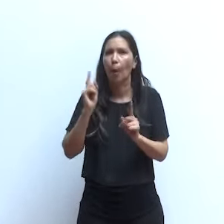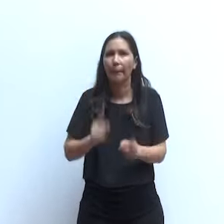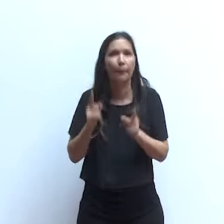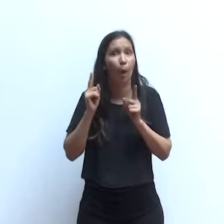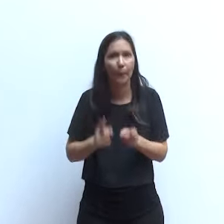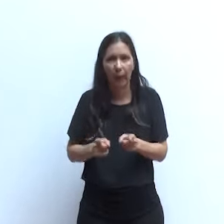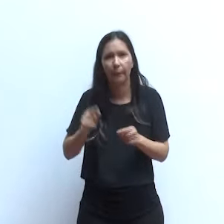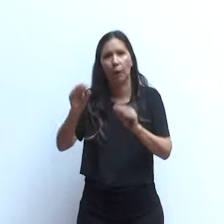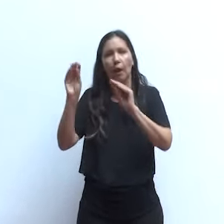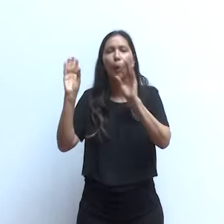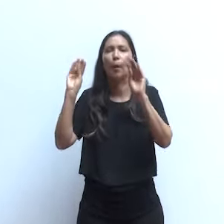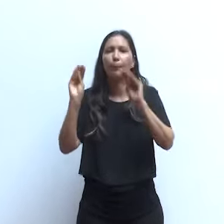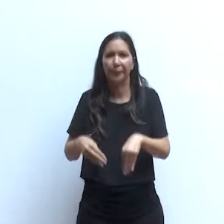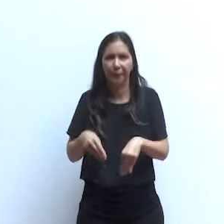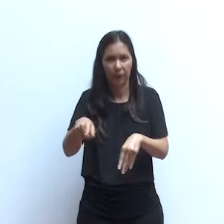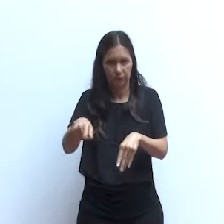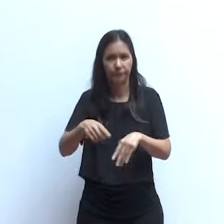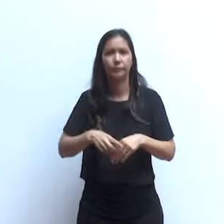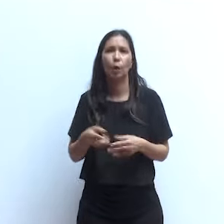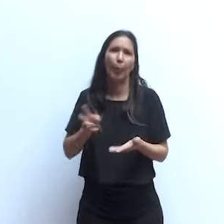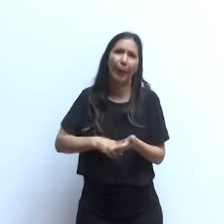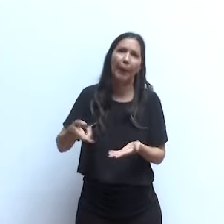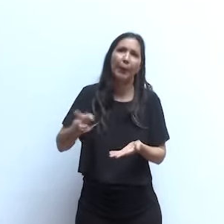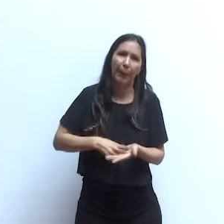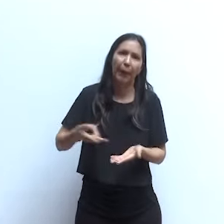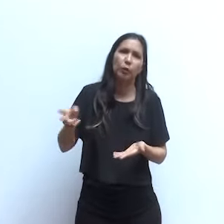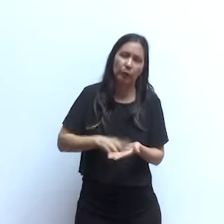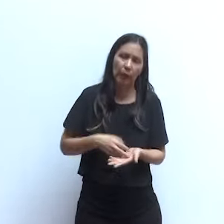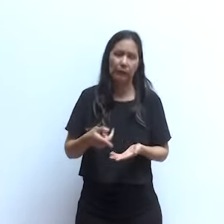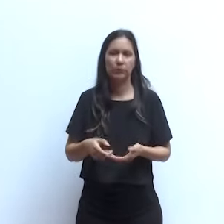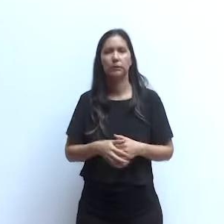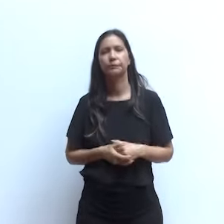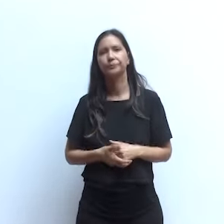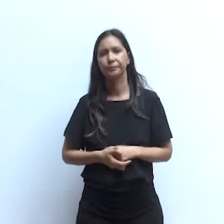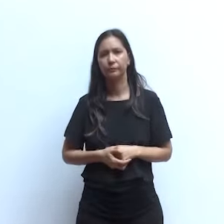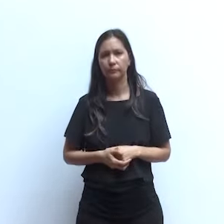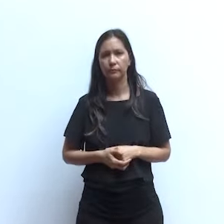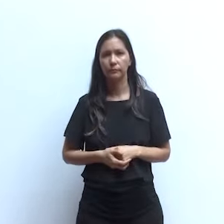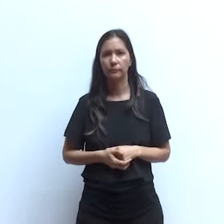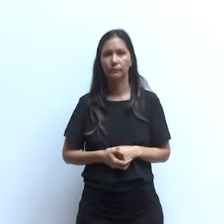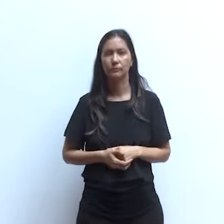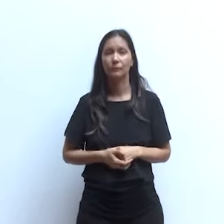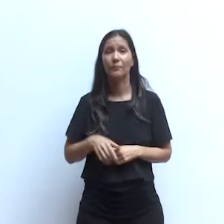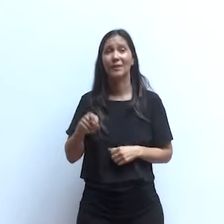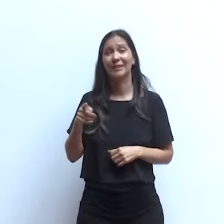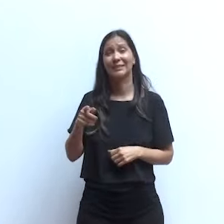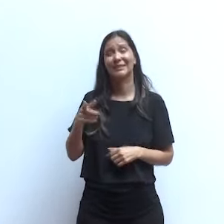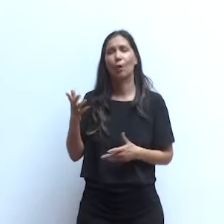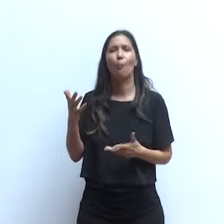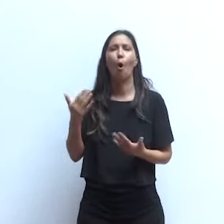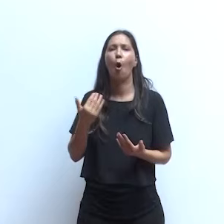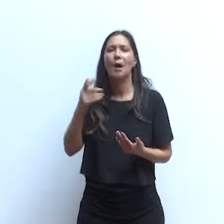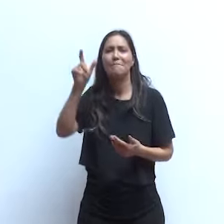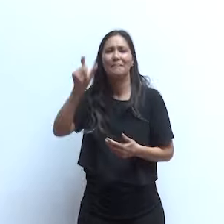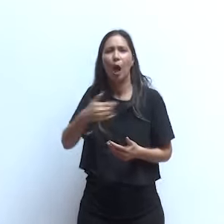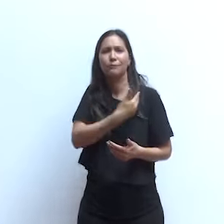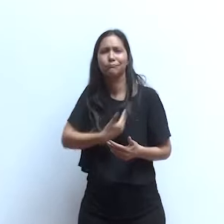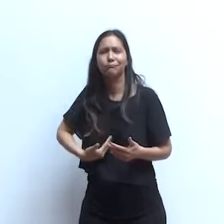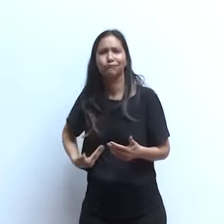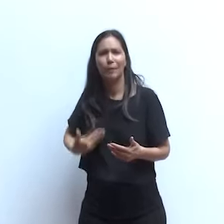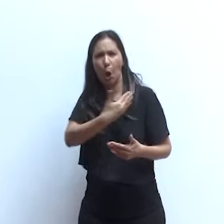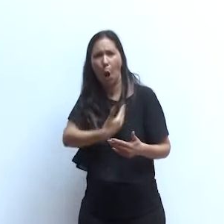con otra periodización No o sea la incapacidad de la de la de la diligencia para agregar intereses y problemas de